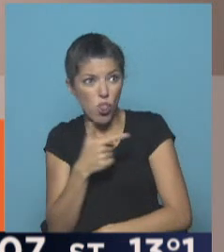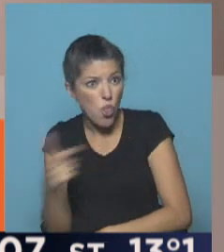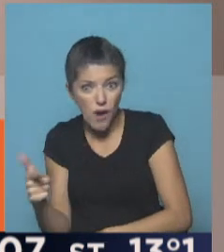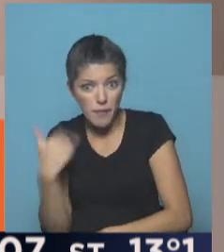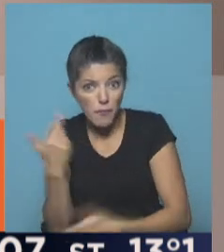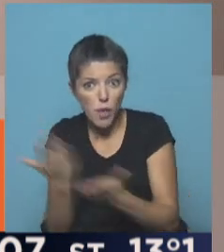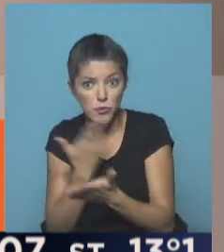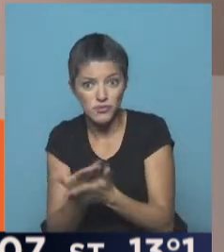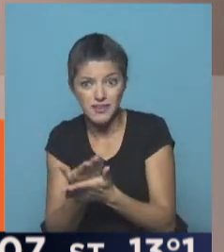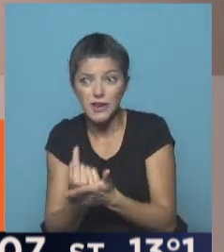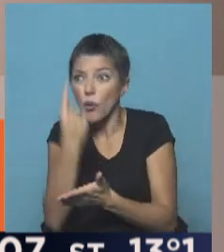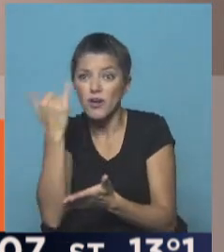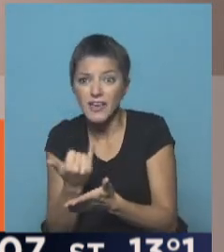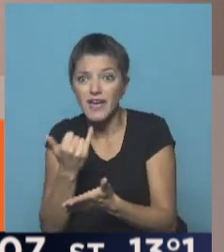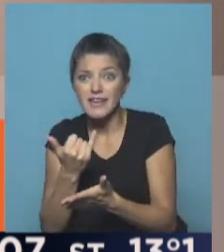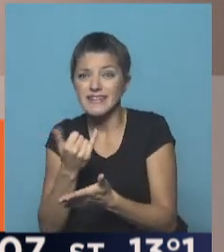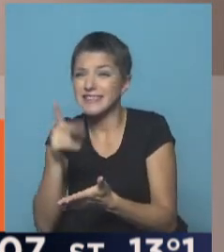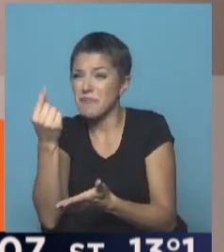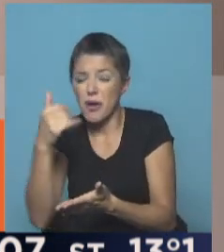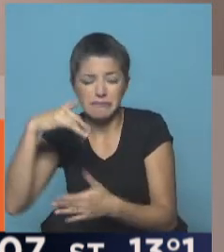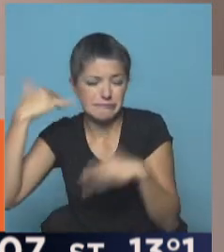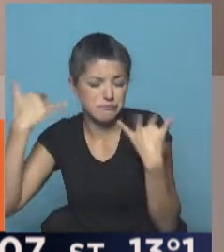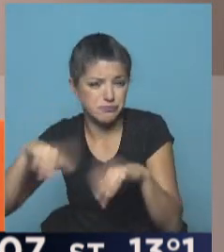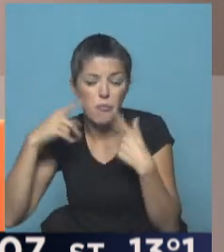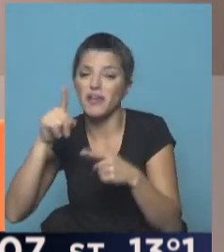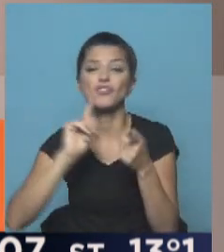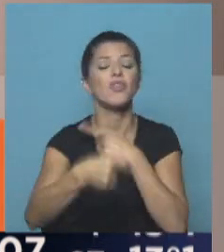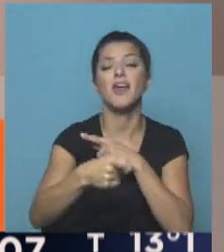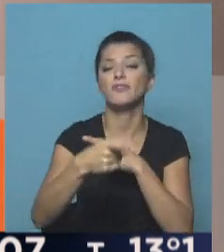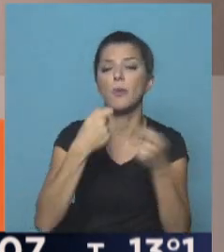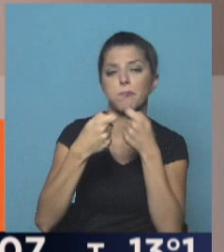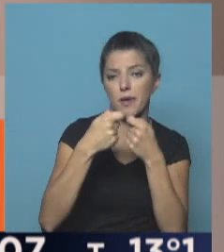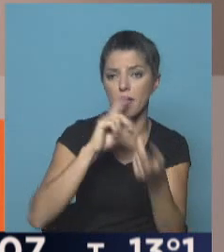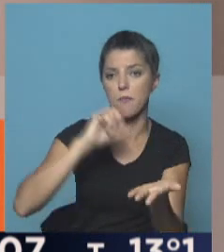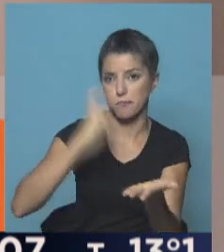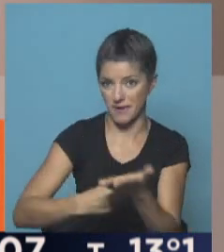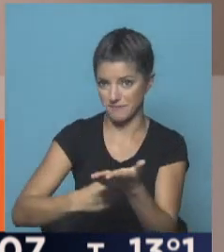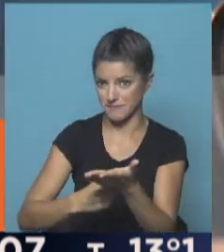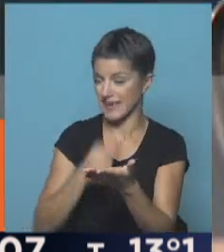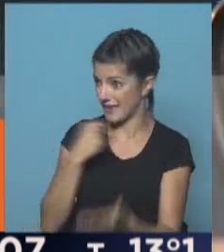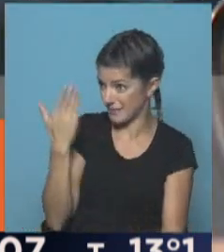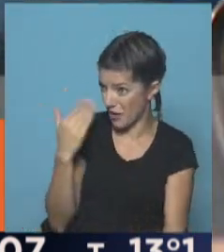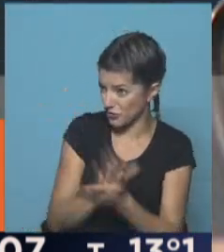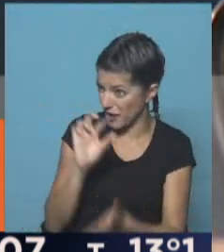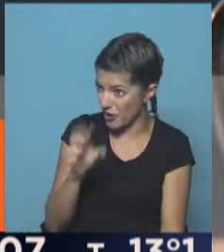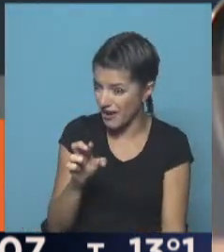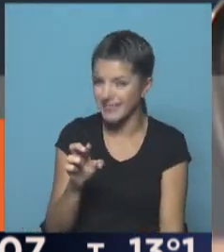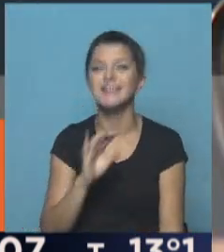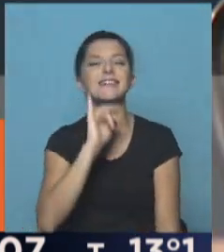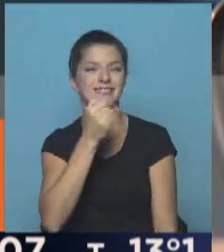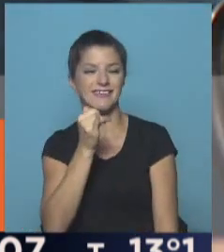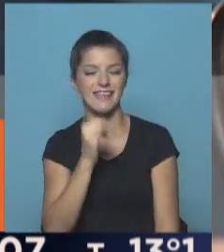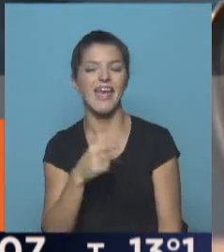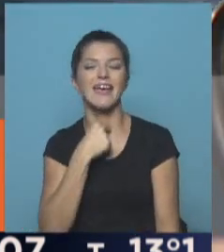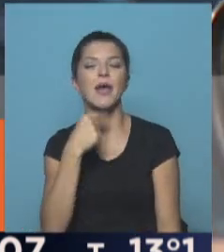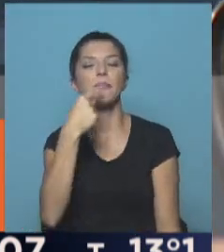carísimo porque pasa directamente al mercado negro, que se maneja a través del dólar paralelo. Creo que querías hablar del dólar. Exactamente. Te quería preguntar por